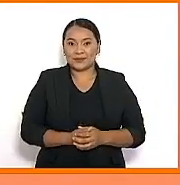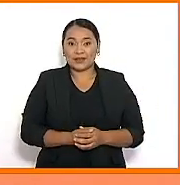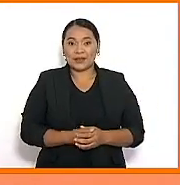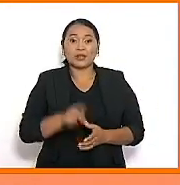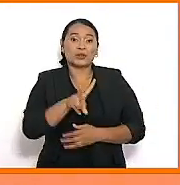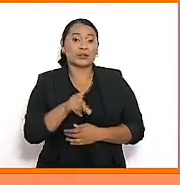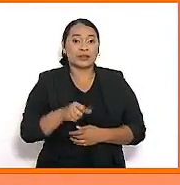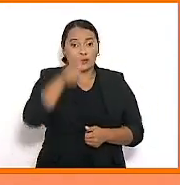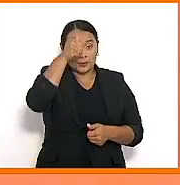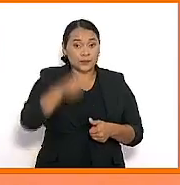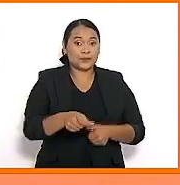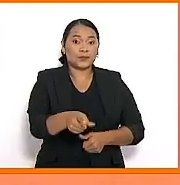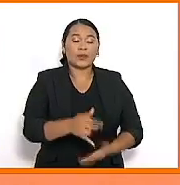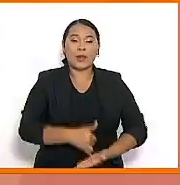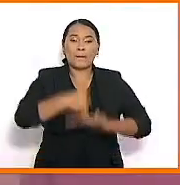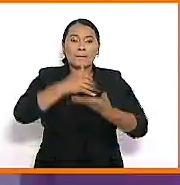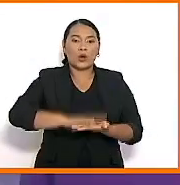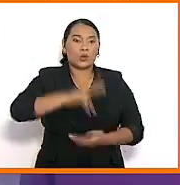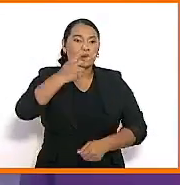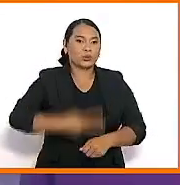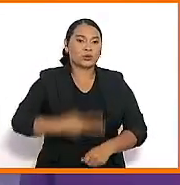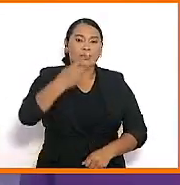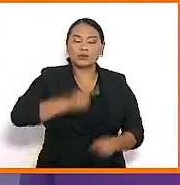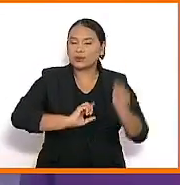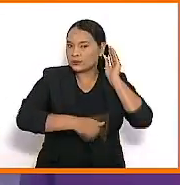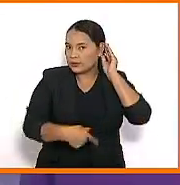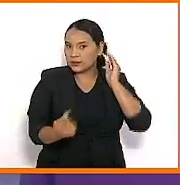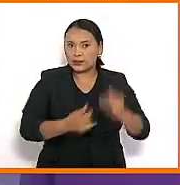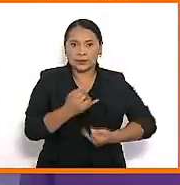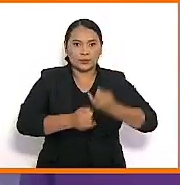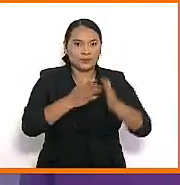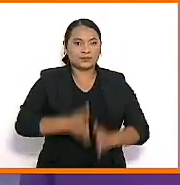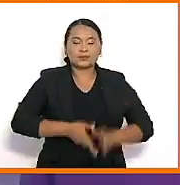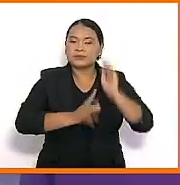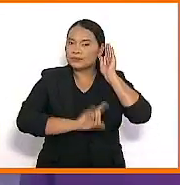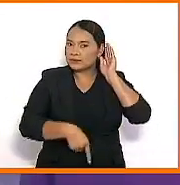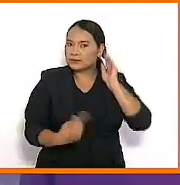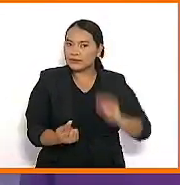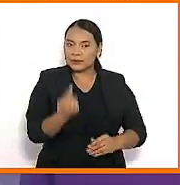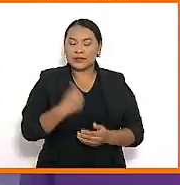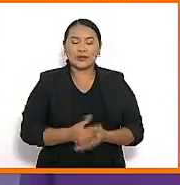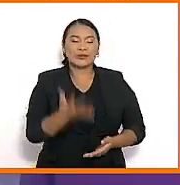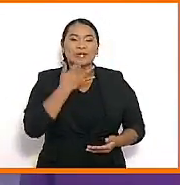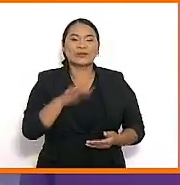2X, recuerda tu premio se multiplica por 2 en Diaria, pero si sos jugador para más 1, te deseamos